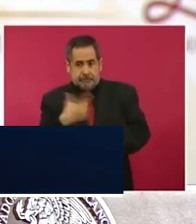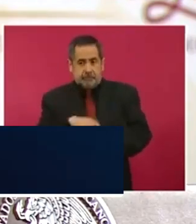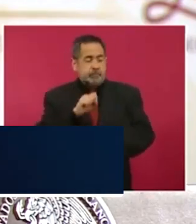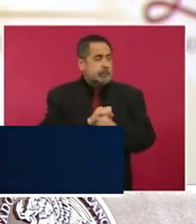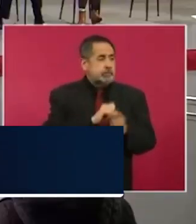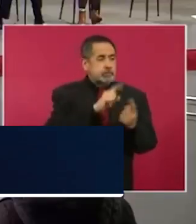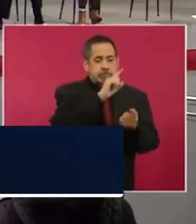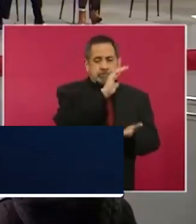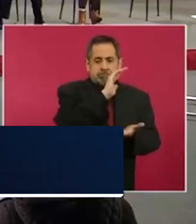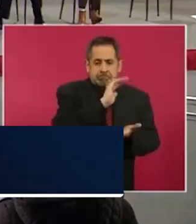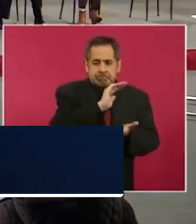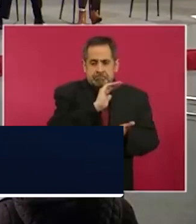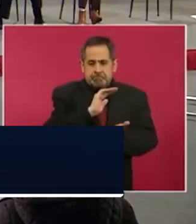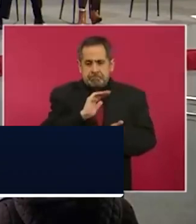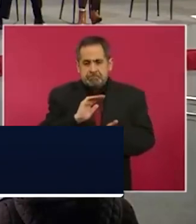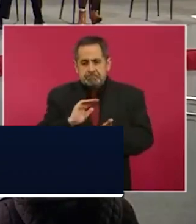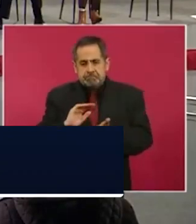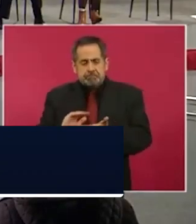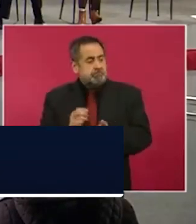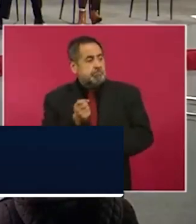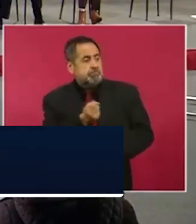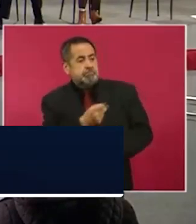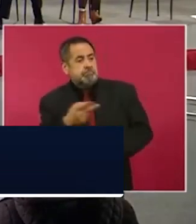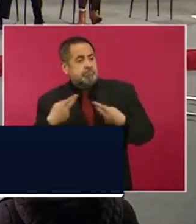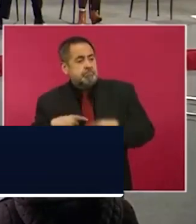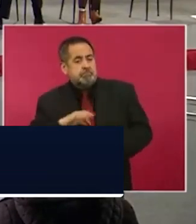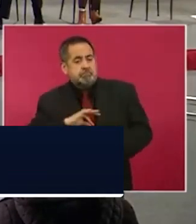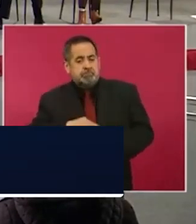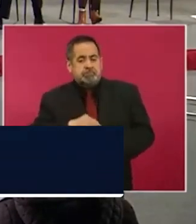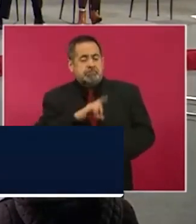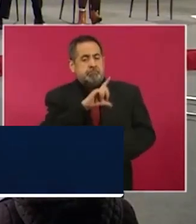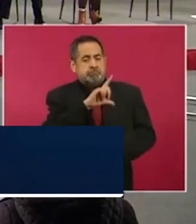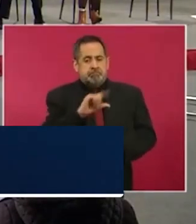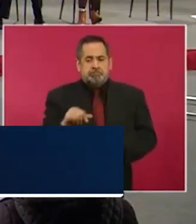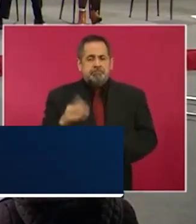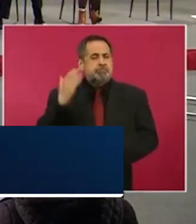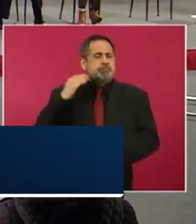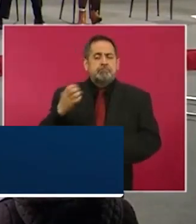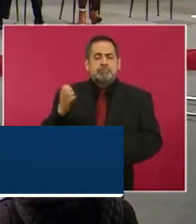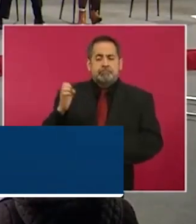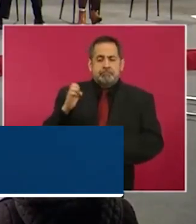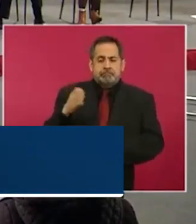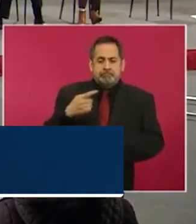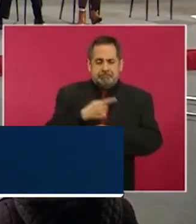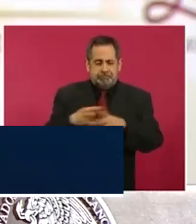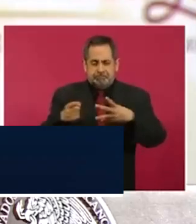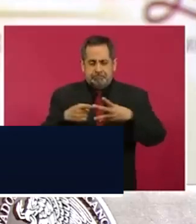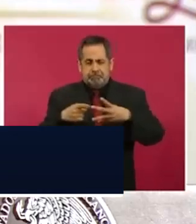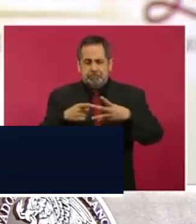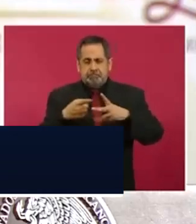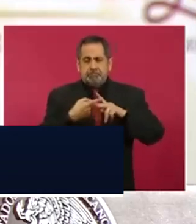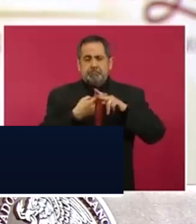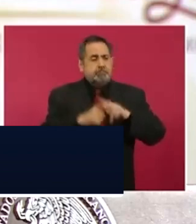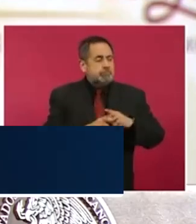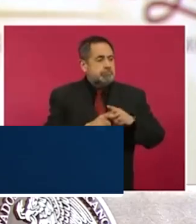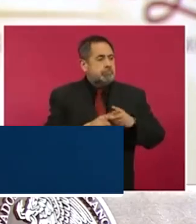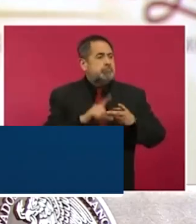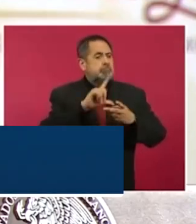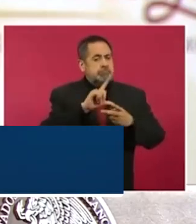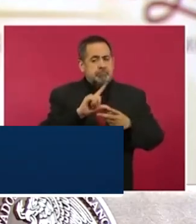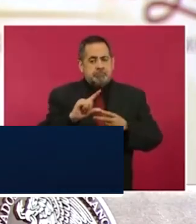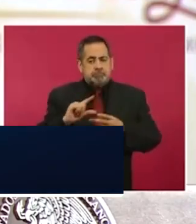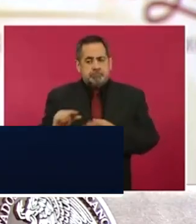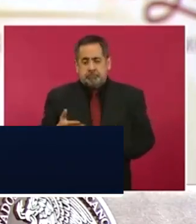venido informando desde mitad de enero, empezó a bajar la cantidad de casos diarios y en este momento